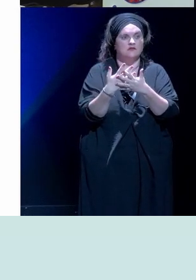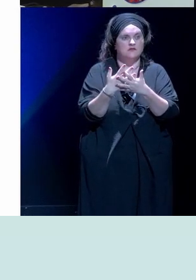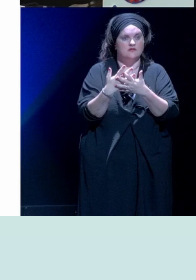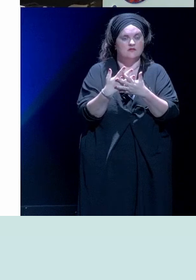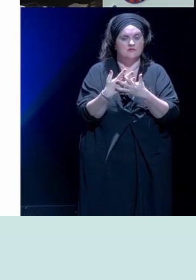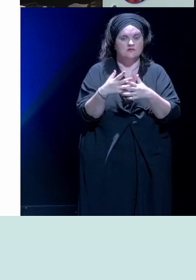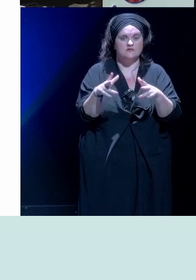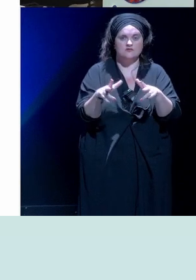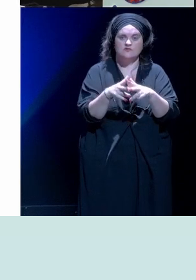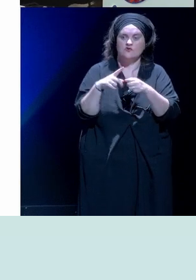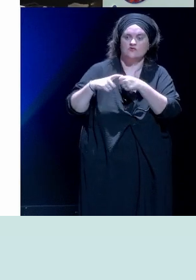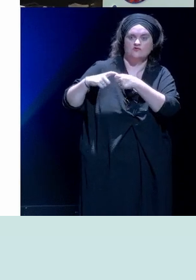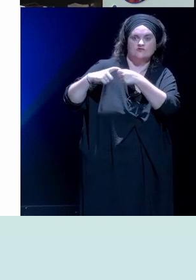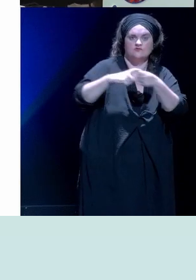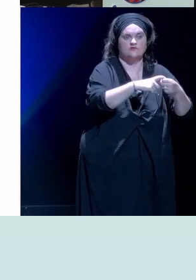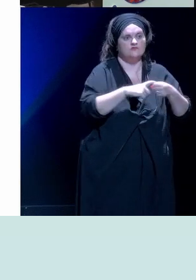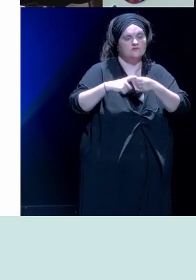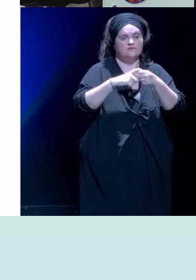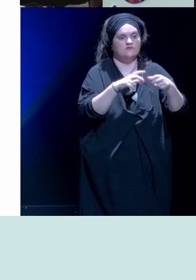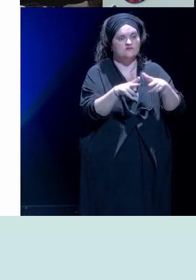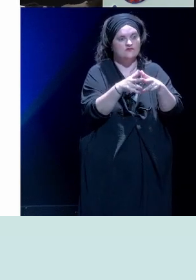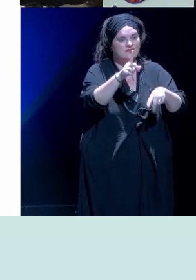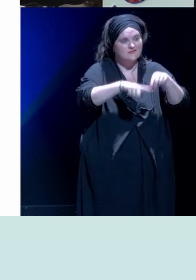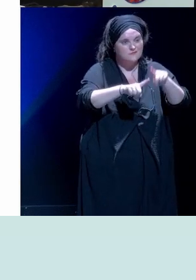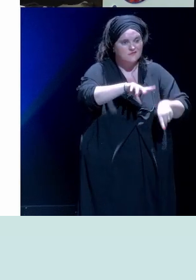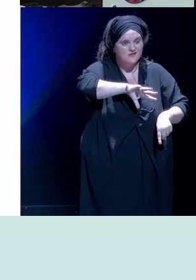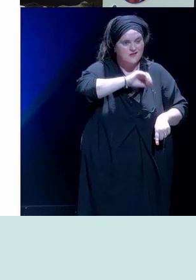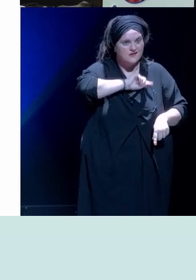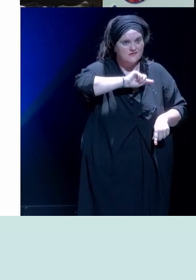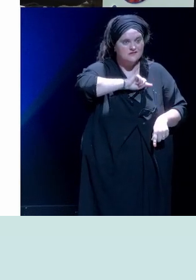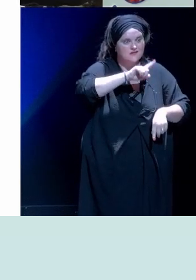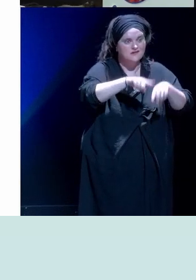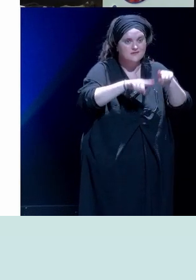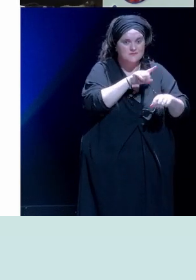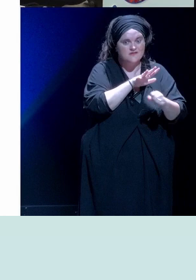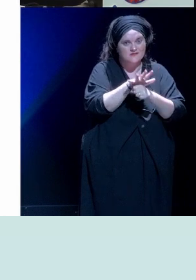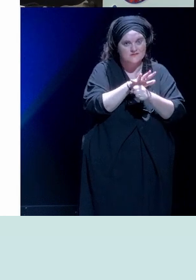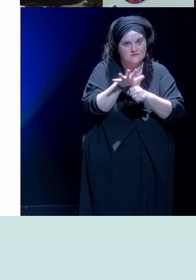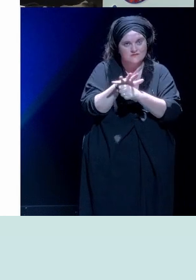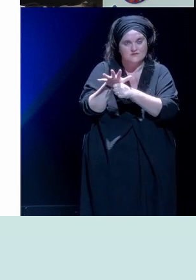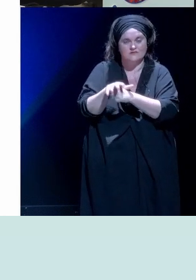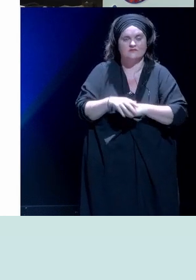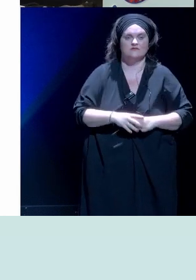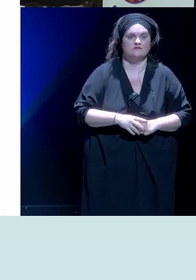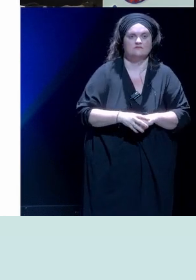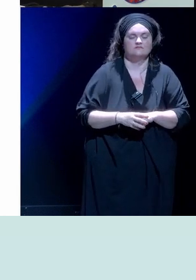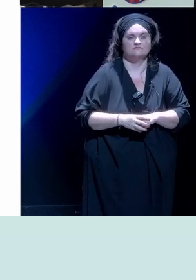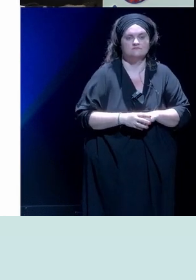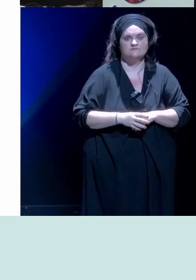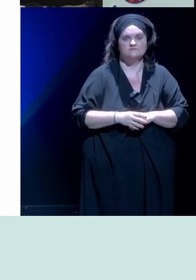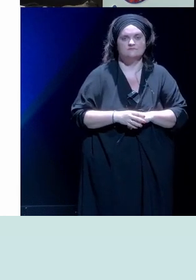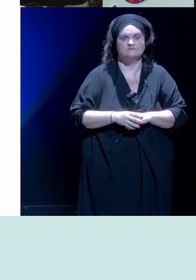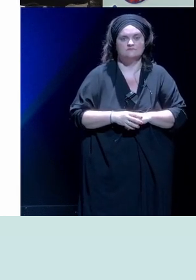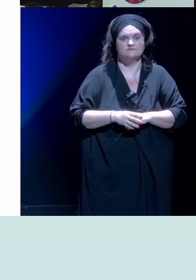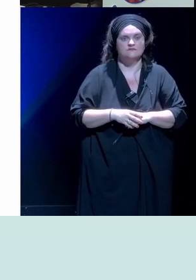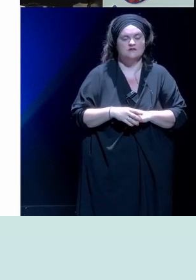la solidaridad de cada sociedad, porque hay una moral, una ética de solidaridad que